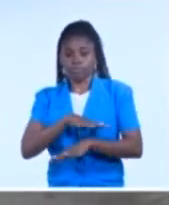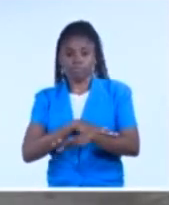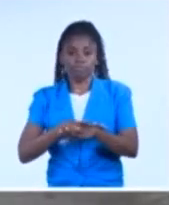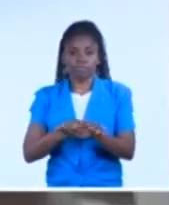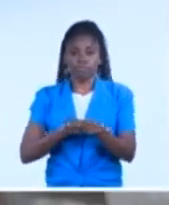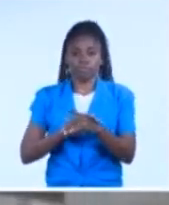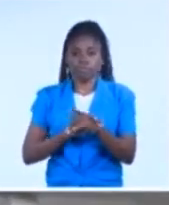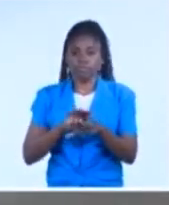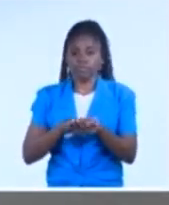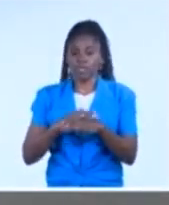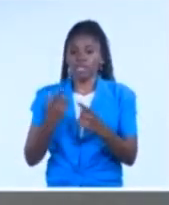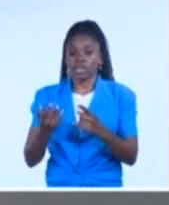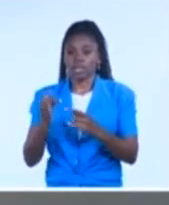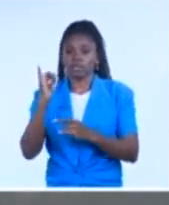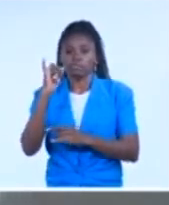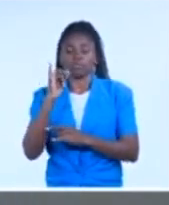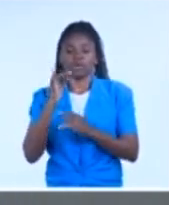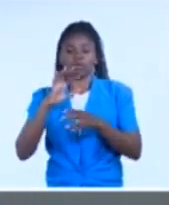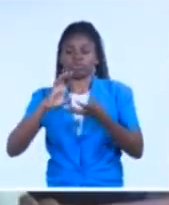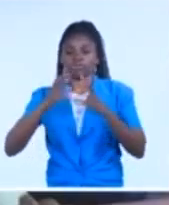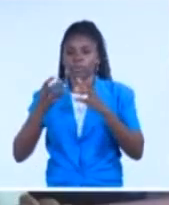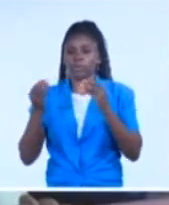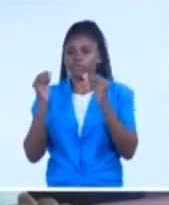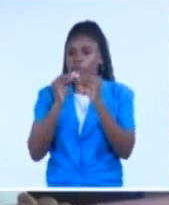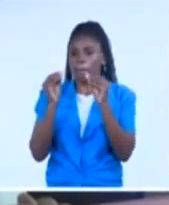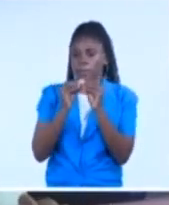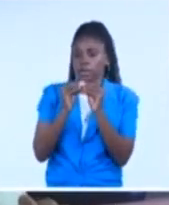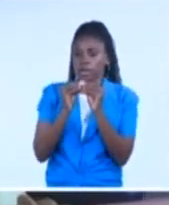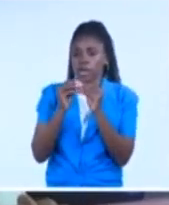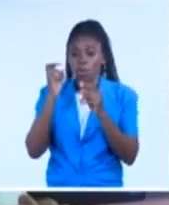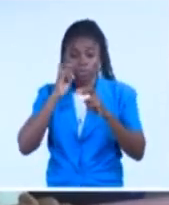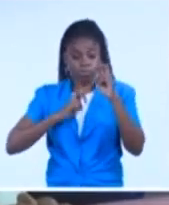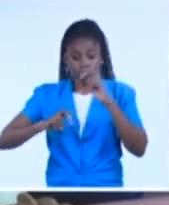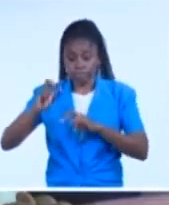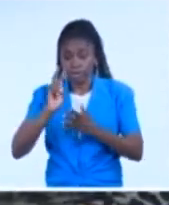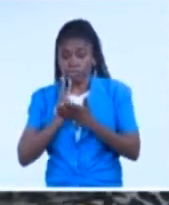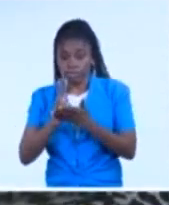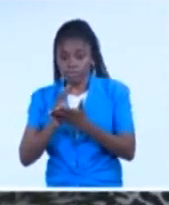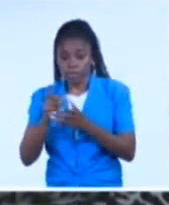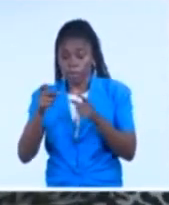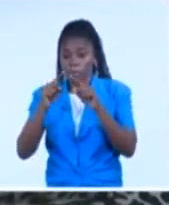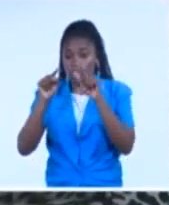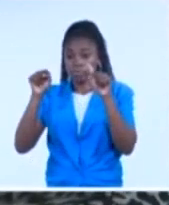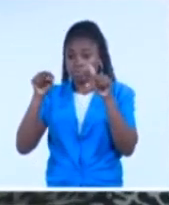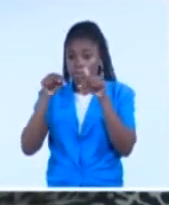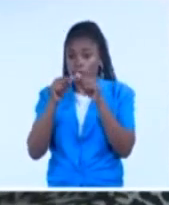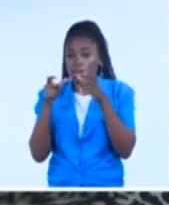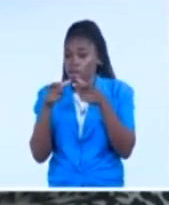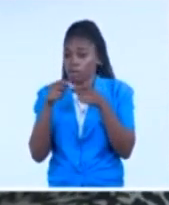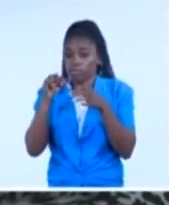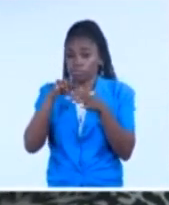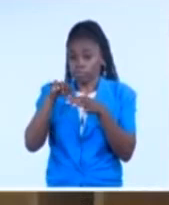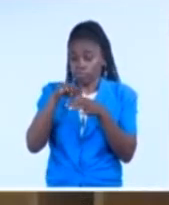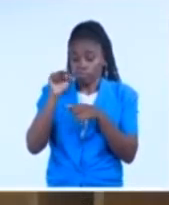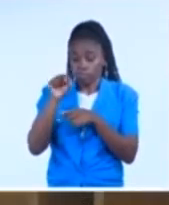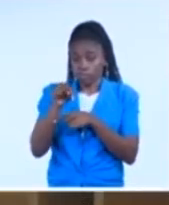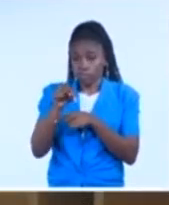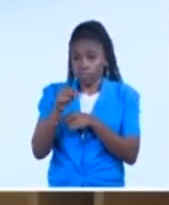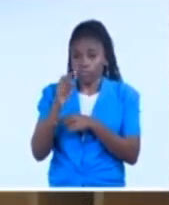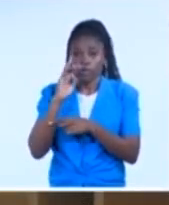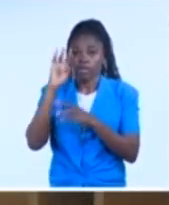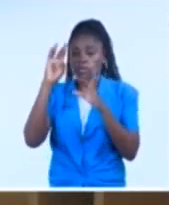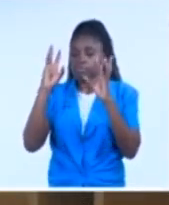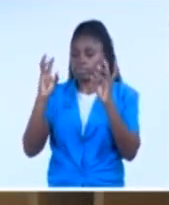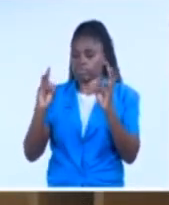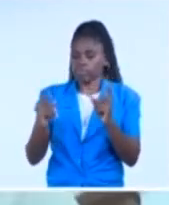enfermedades transmisibles o no, e insistió en que la pesquisa activa desde el consultorio es decisiva para mantener los resultados